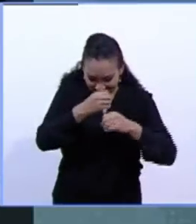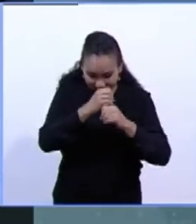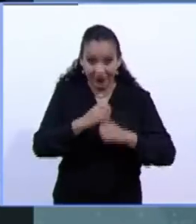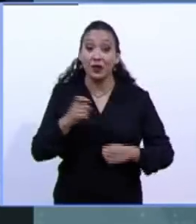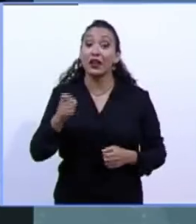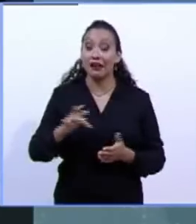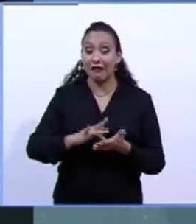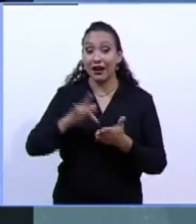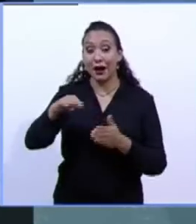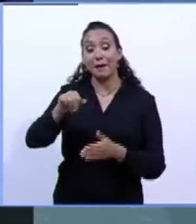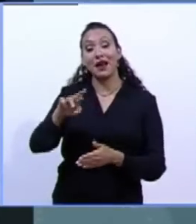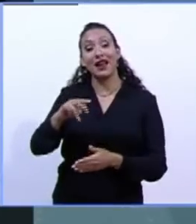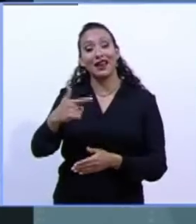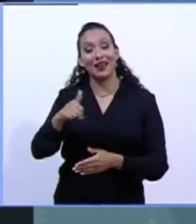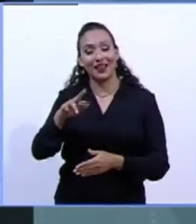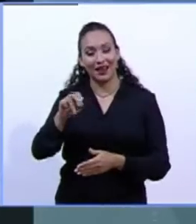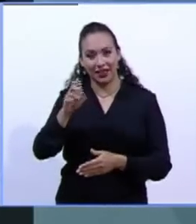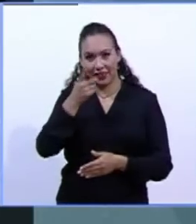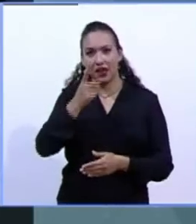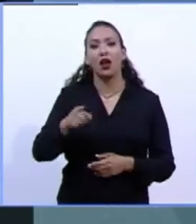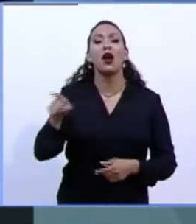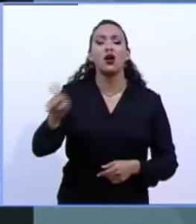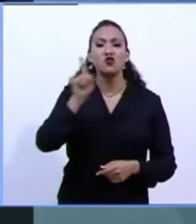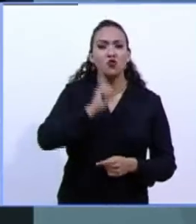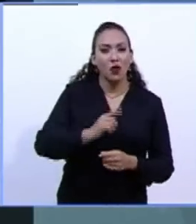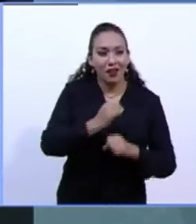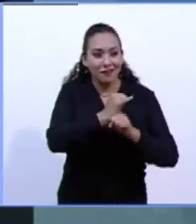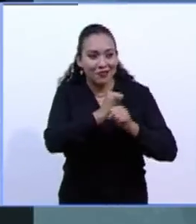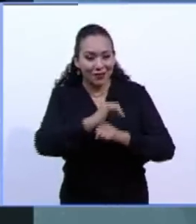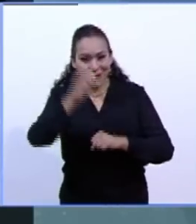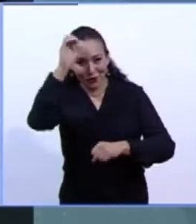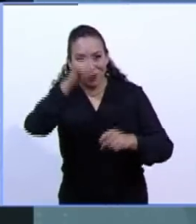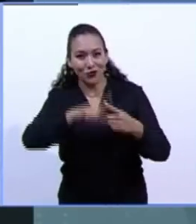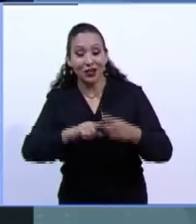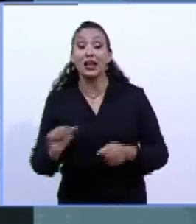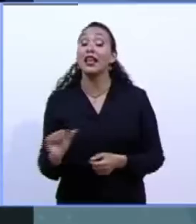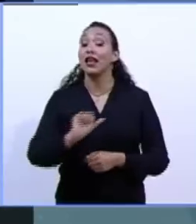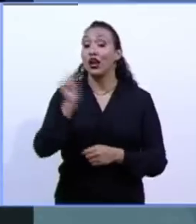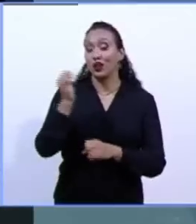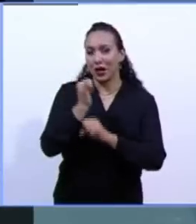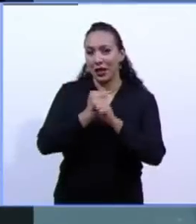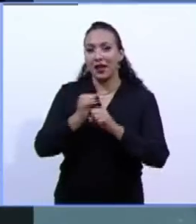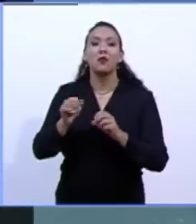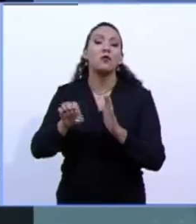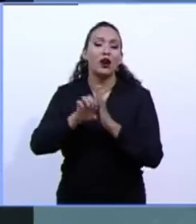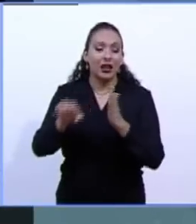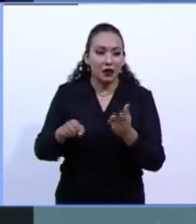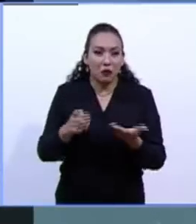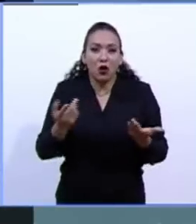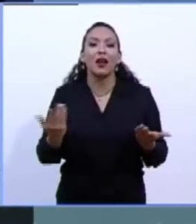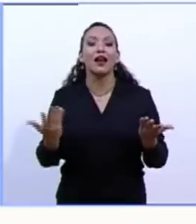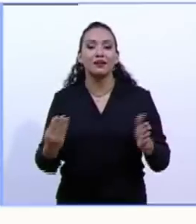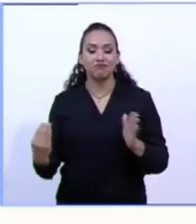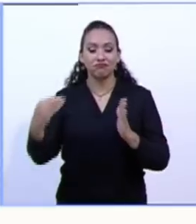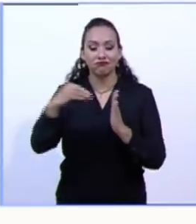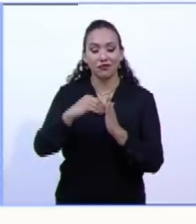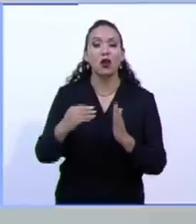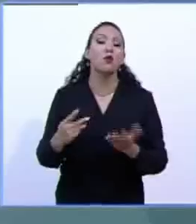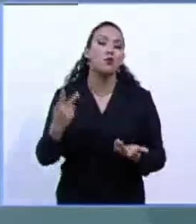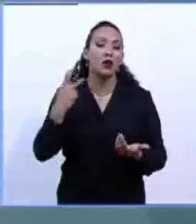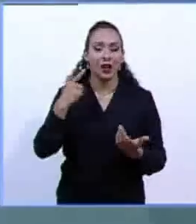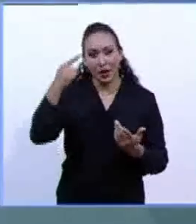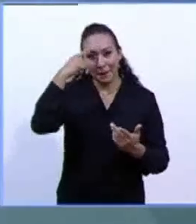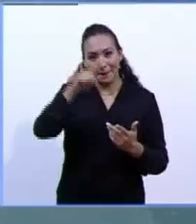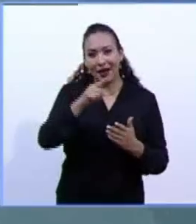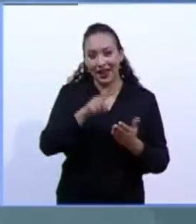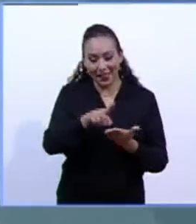discusiones actuales sobre el género y diversidad cultural, mientras que la investigación sobre políticas de drogas y justicia de la